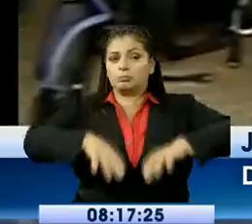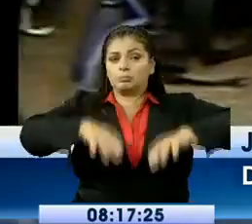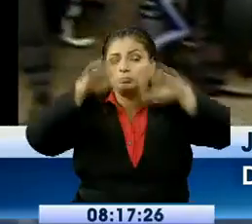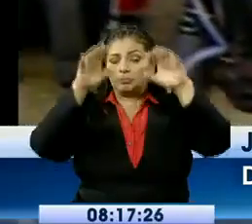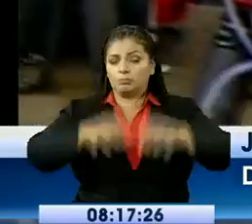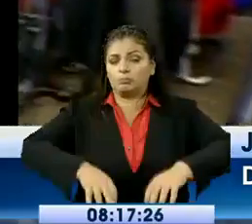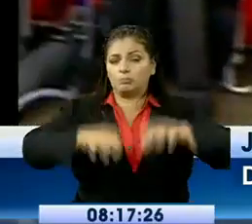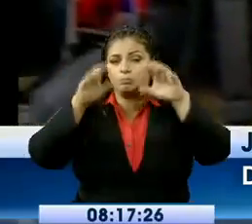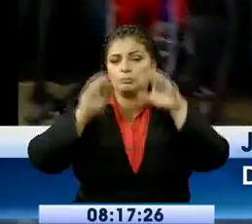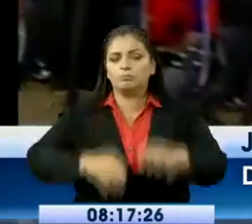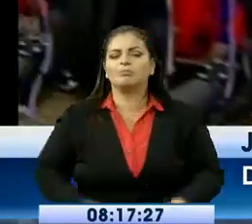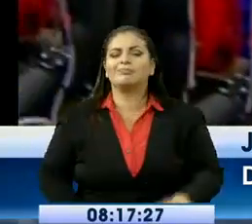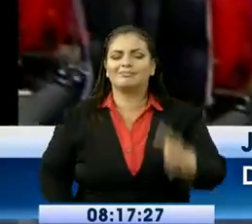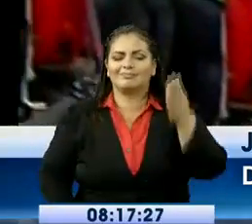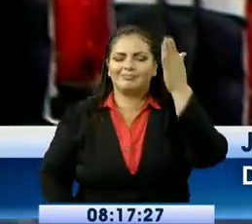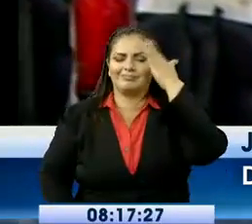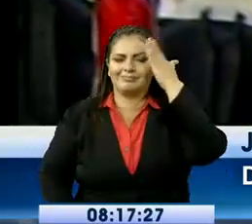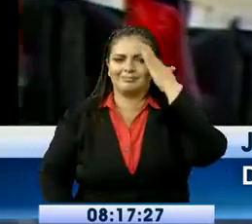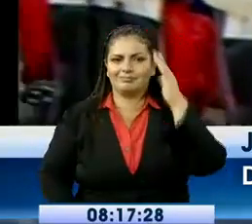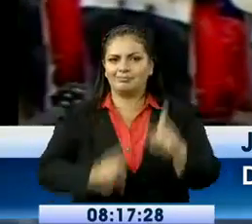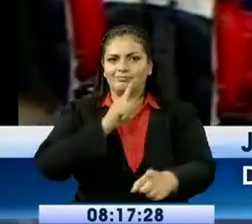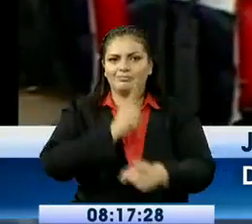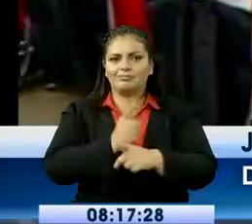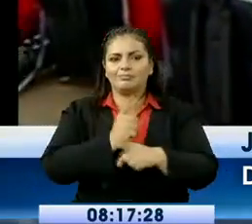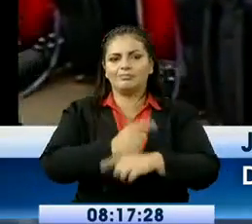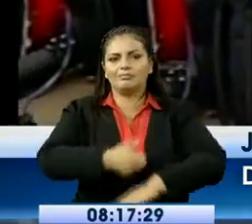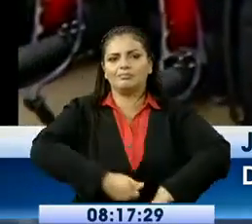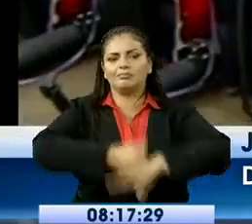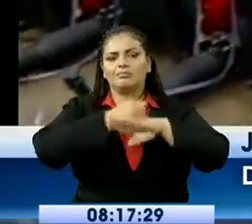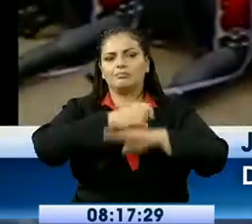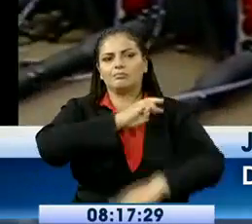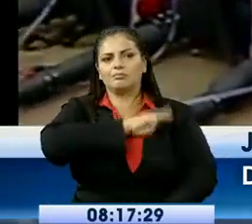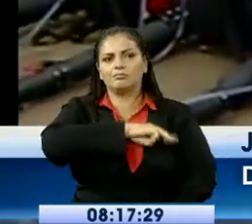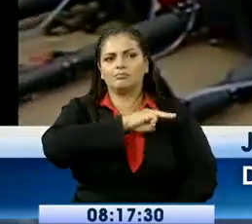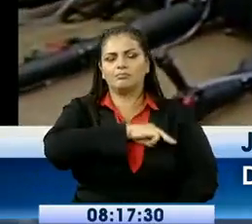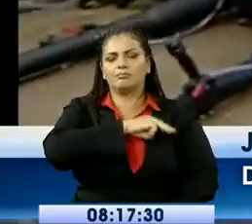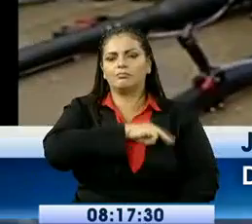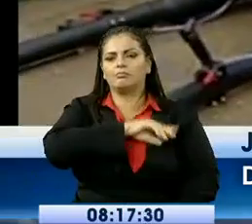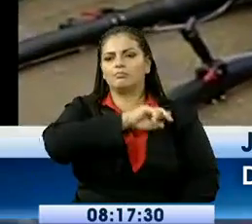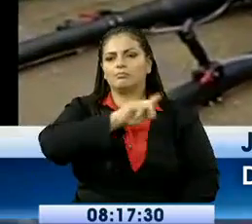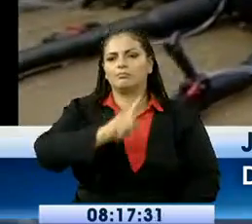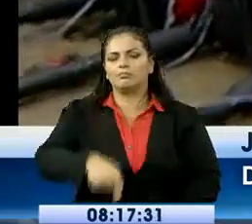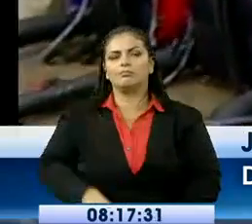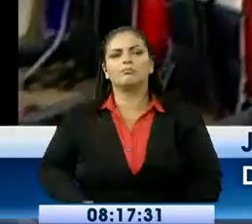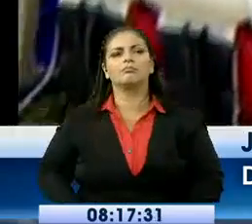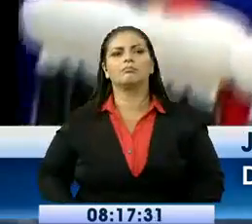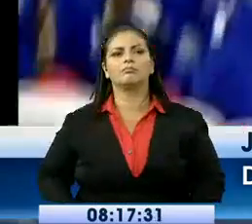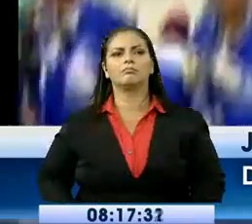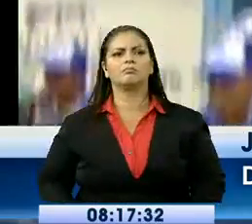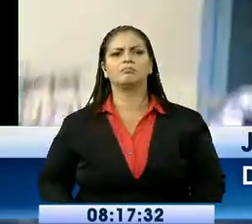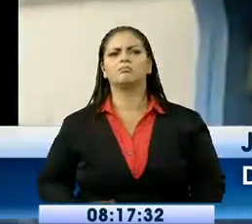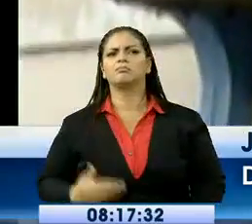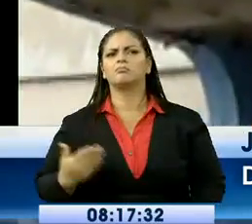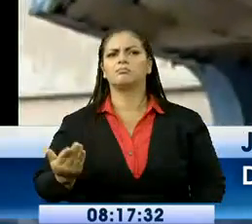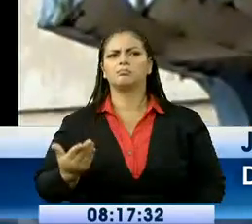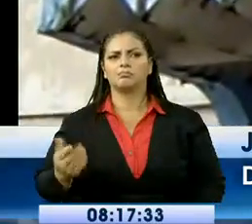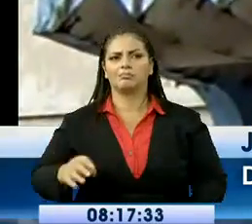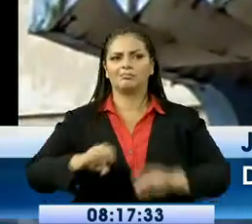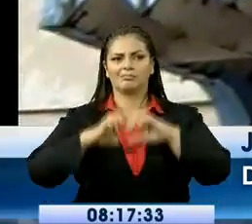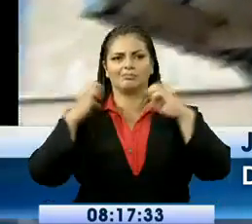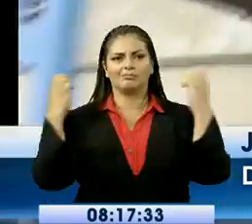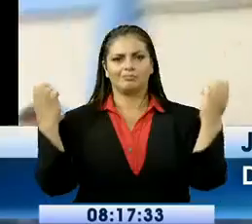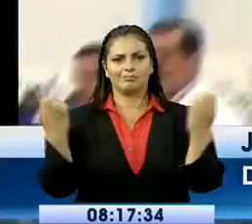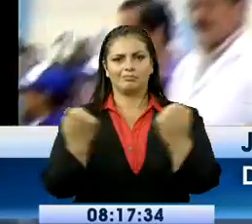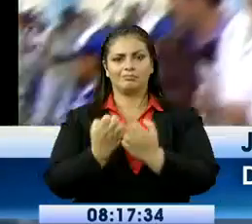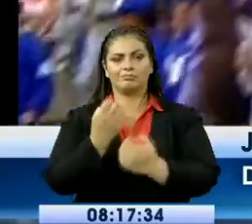intensidad. Entonces, por eso autoridades municipales están aquí desde el estadio Jacobo Bucarán para lo que es empezar con esta campaña de fumigación. Y